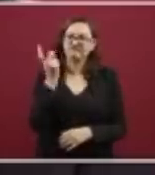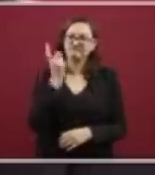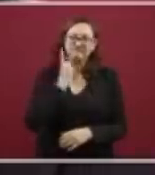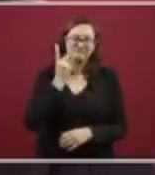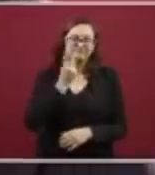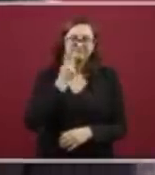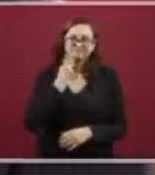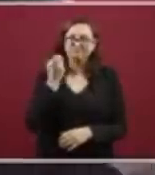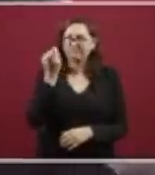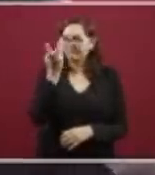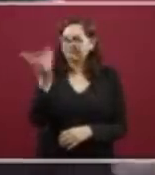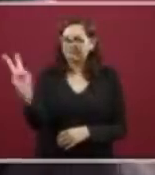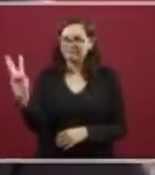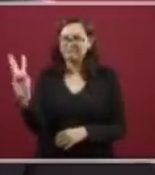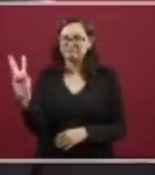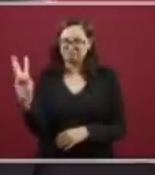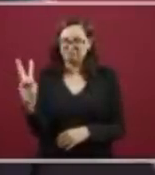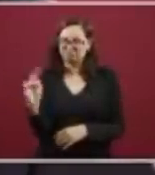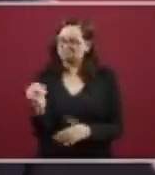porque ellos aprobaron